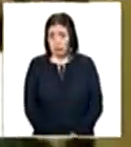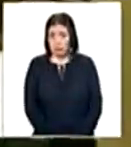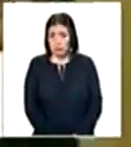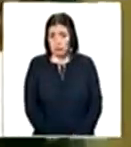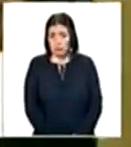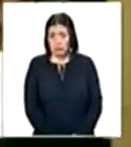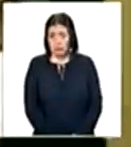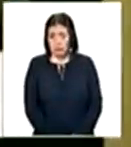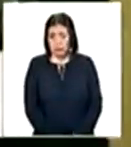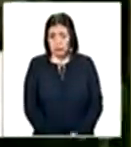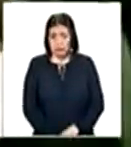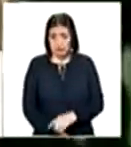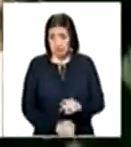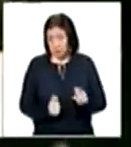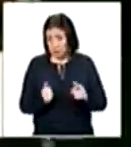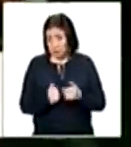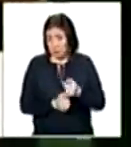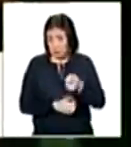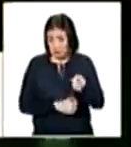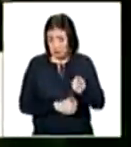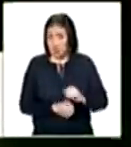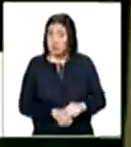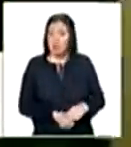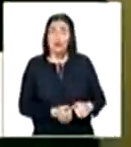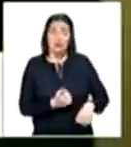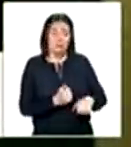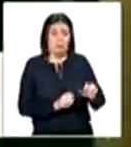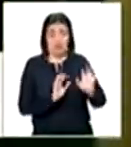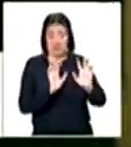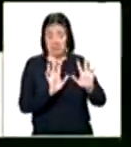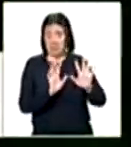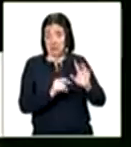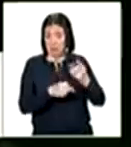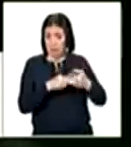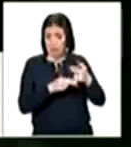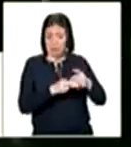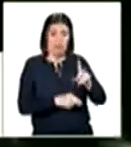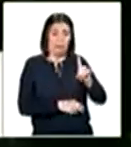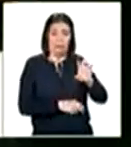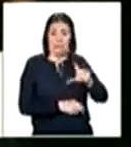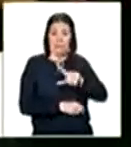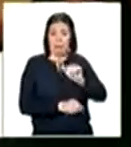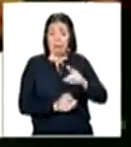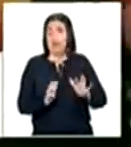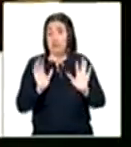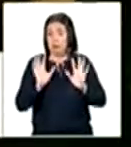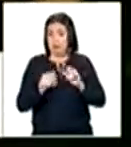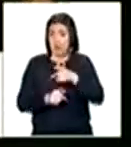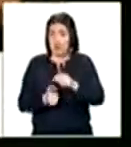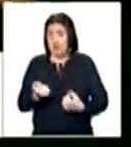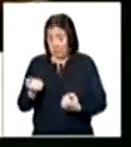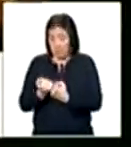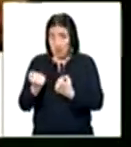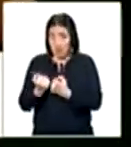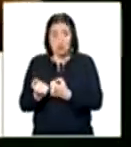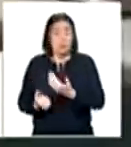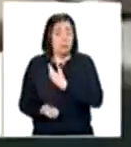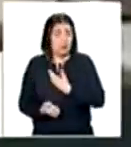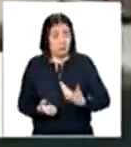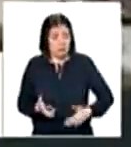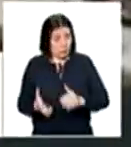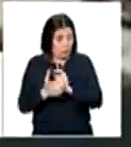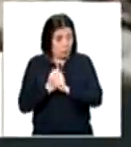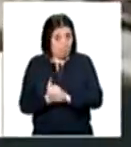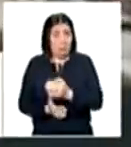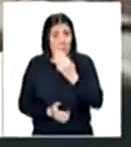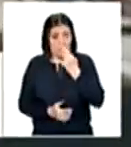a ingresar. De la mano del 10, así se llamará este nuevo programa que tuvo el aval de su amigo, el presidente Nicolás Maduro, con quien